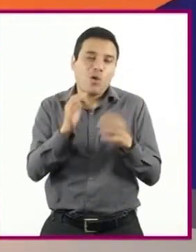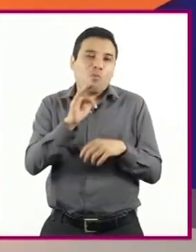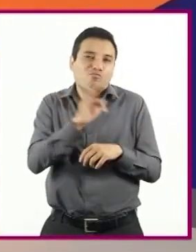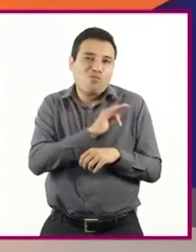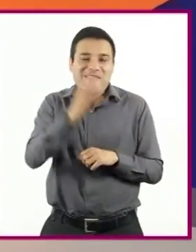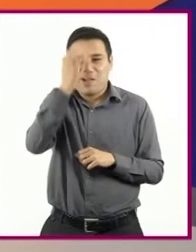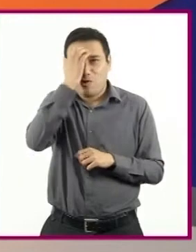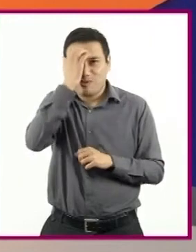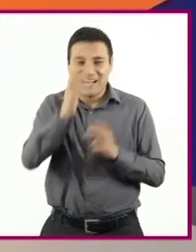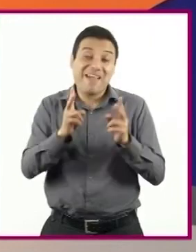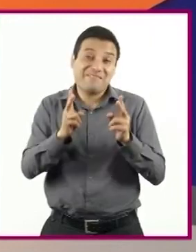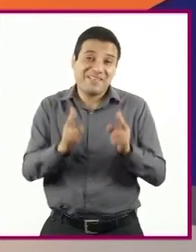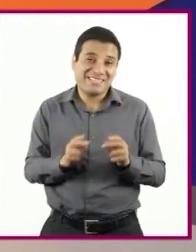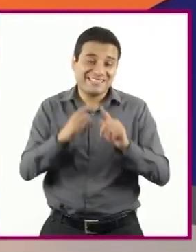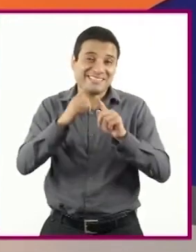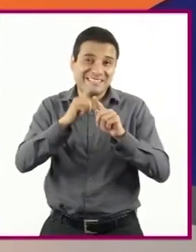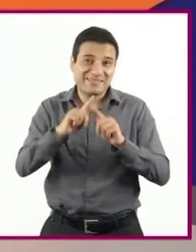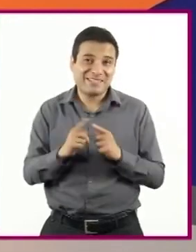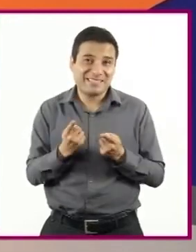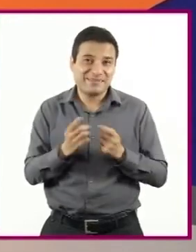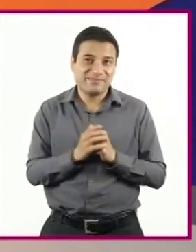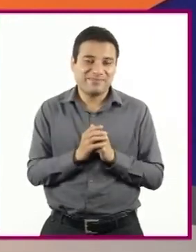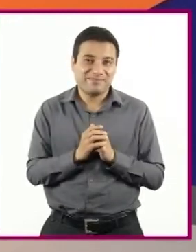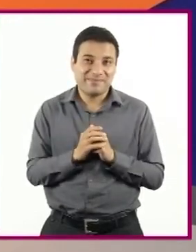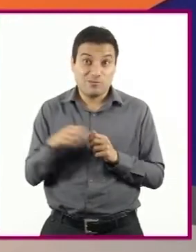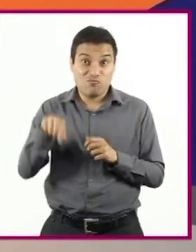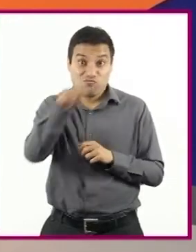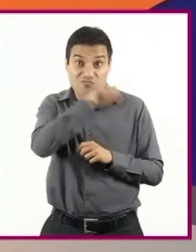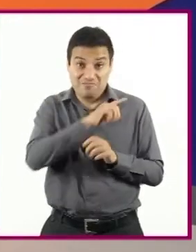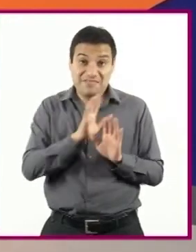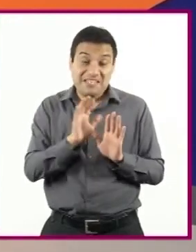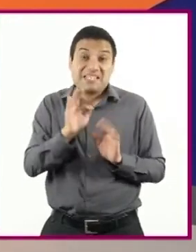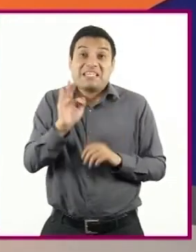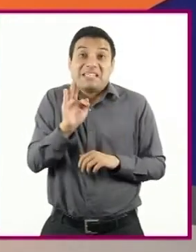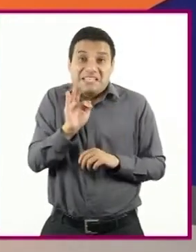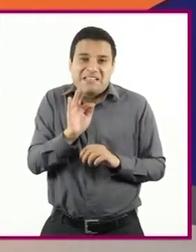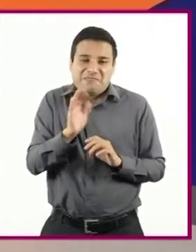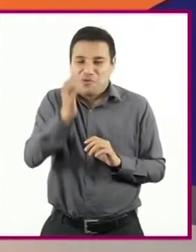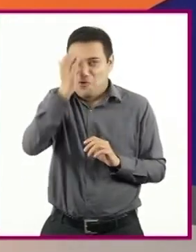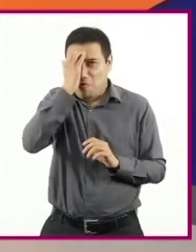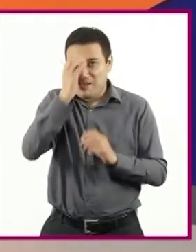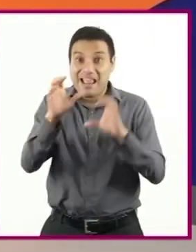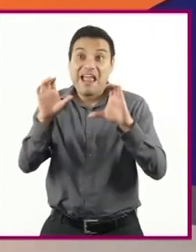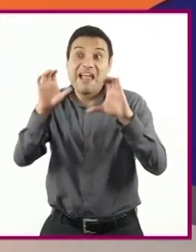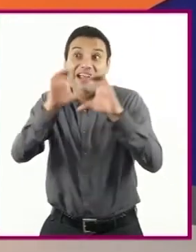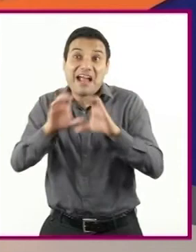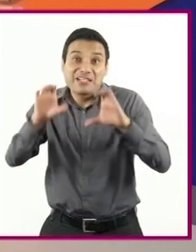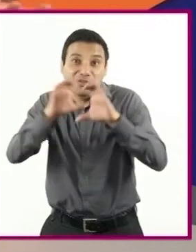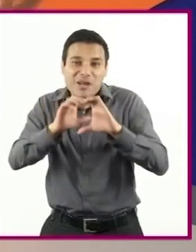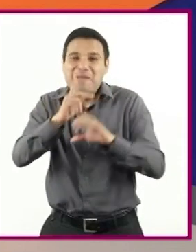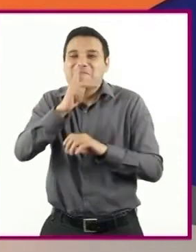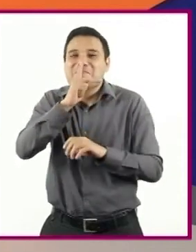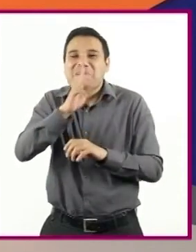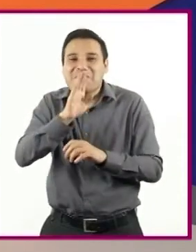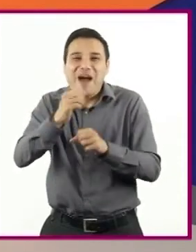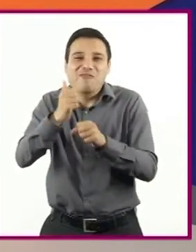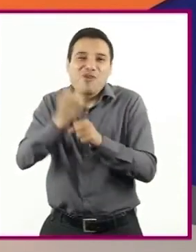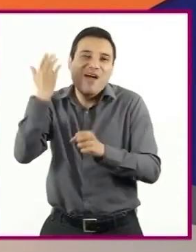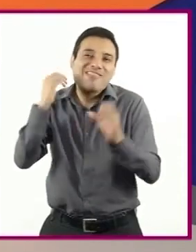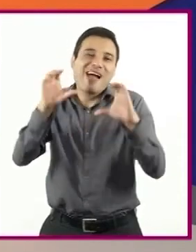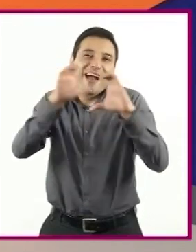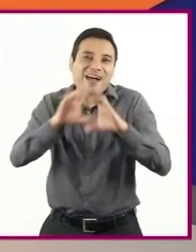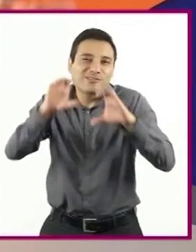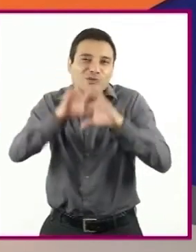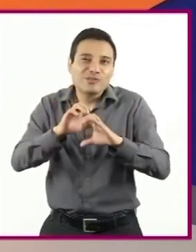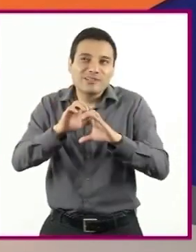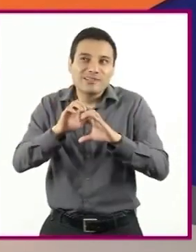los dichos y o refranes. Tal vez no lo haya notado, pero hay canciones del dominio público que escuchan nuestros padres o abuelos que dentro de